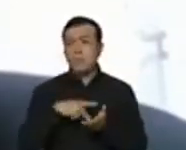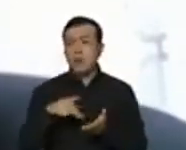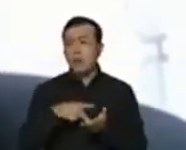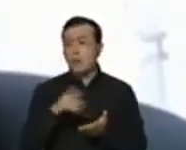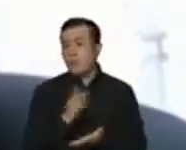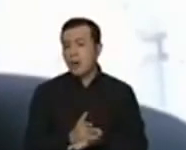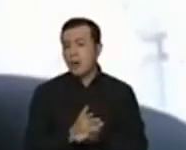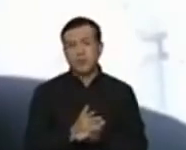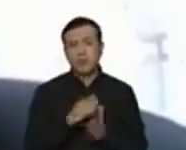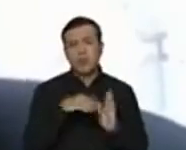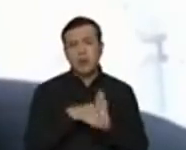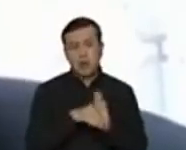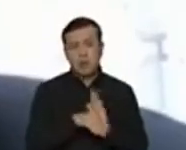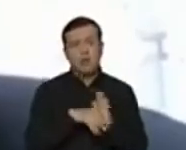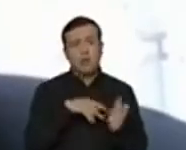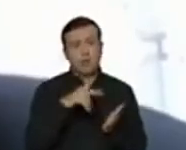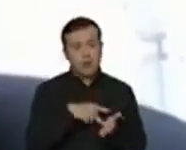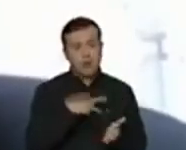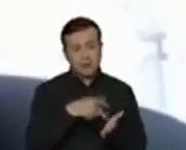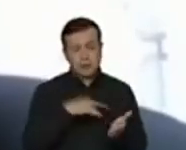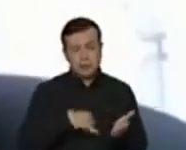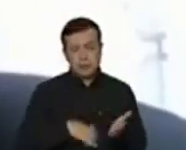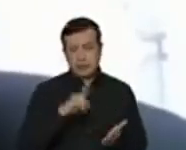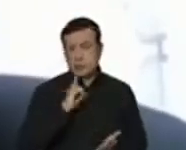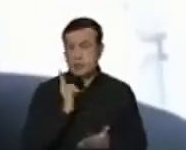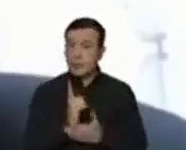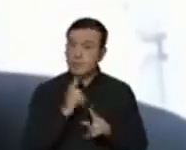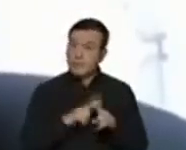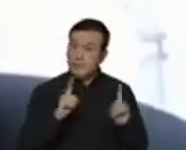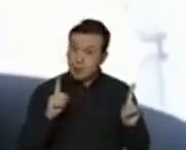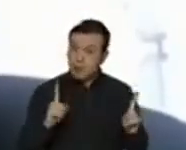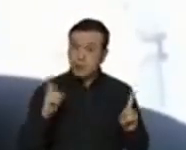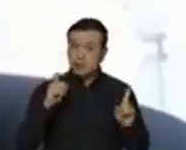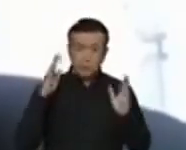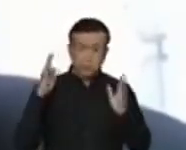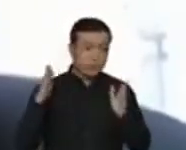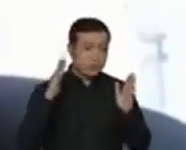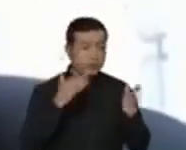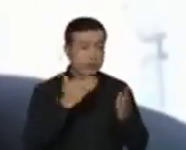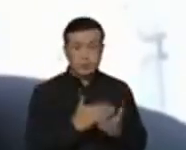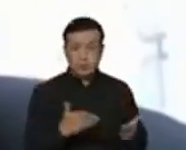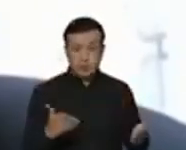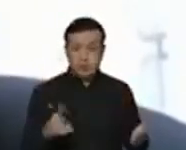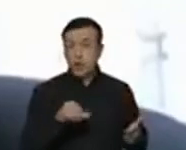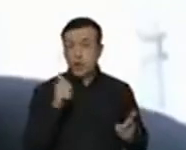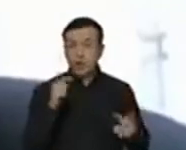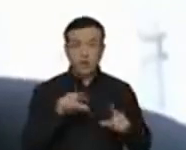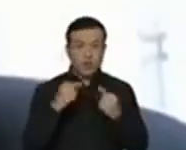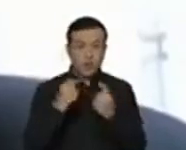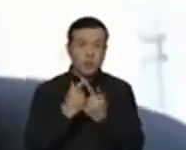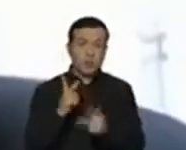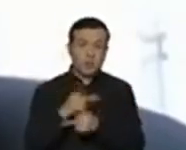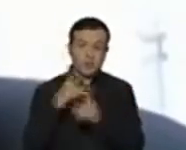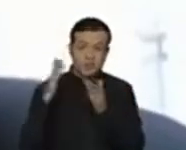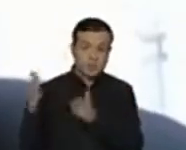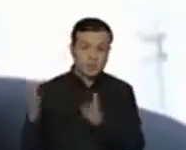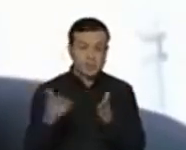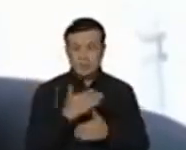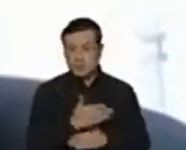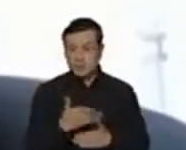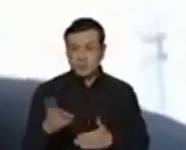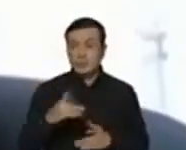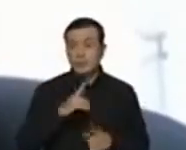banco no va a dejar de cobrar. Pero no obstante, como tenemos que seguir atendiendo los otros sectores productivos que de una u otra